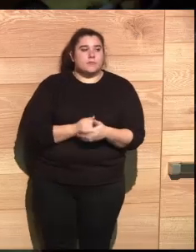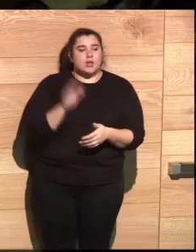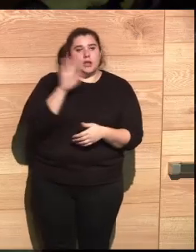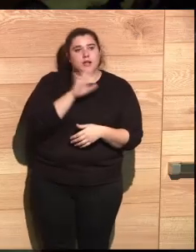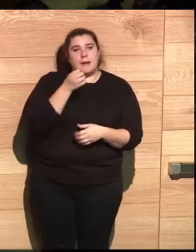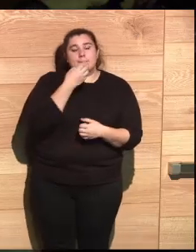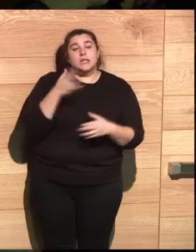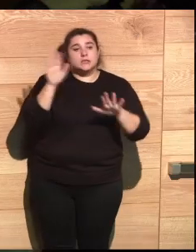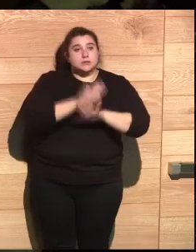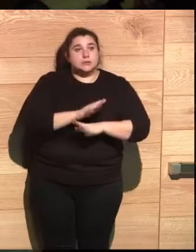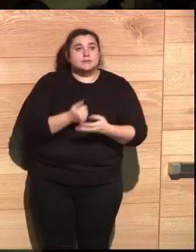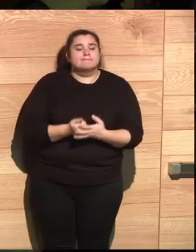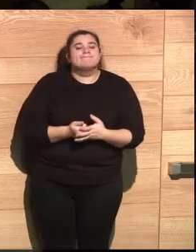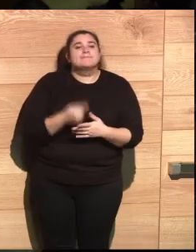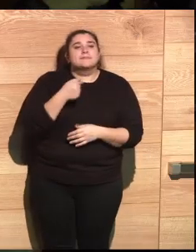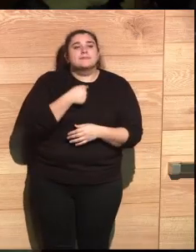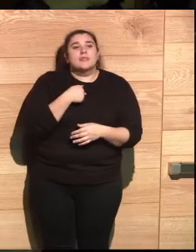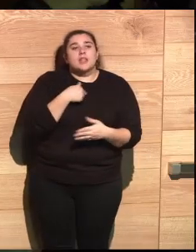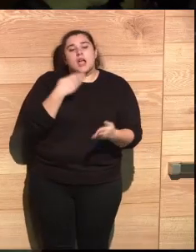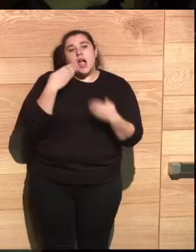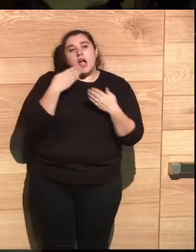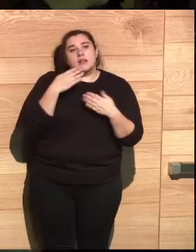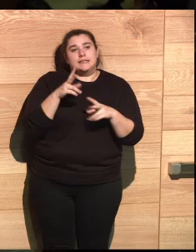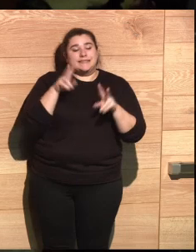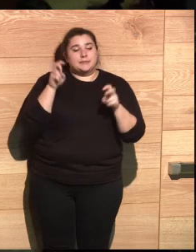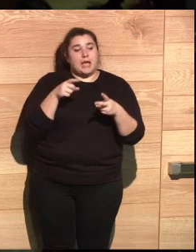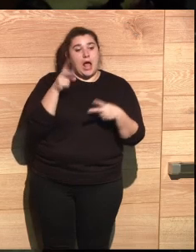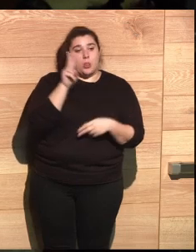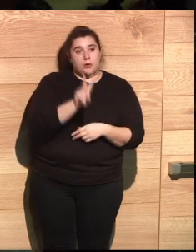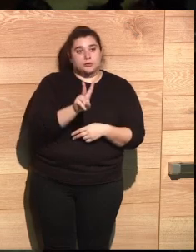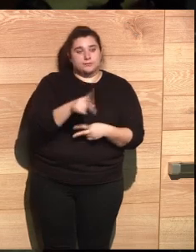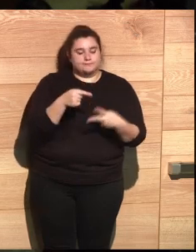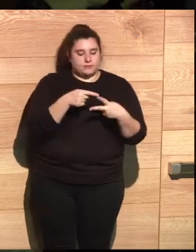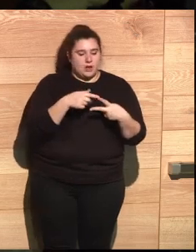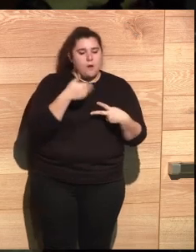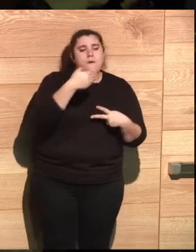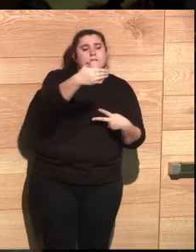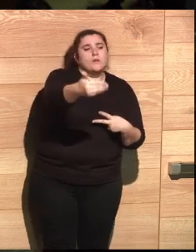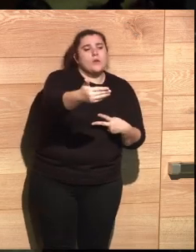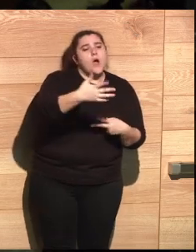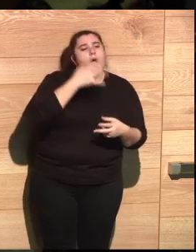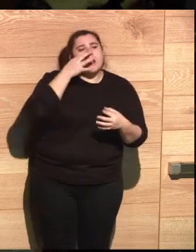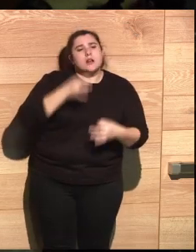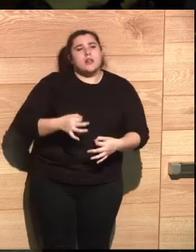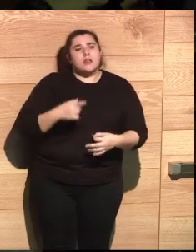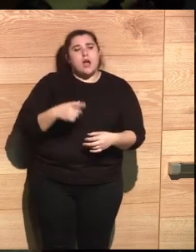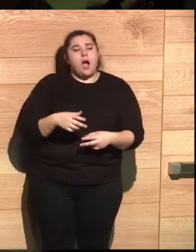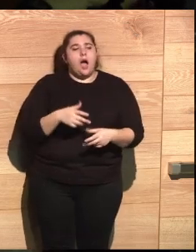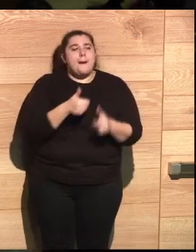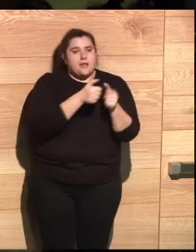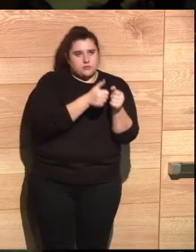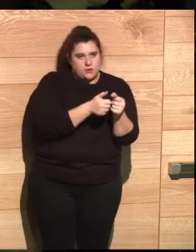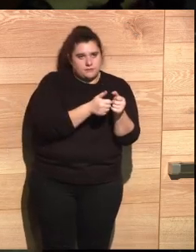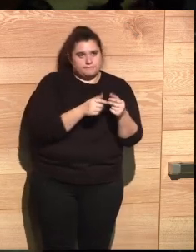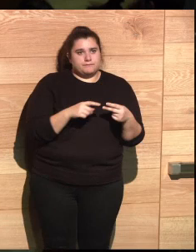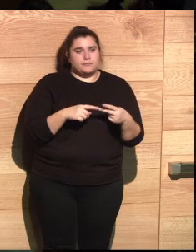Hola, buenas noches. Quería hablar de dos cosas. Una, sobre lo del futuro de la realidad virtual. Yo, por